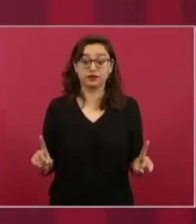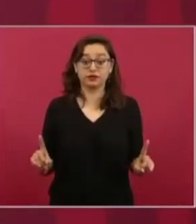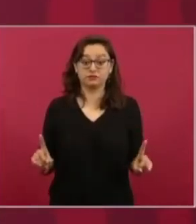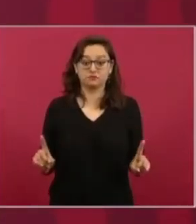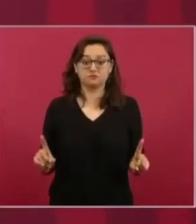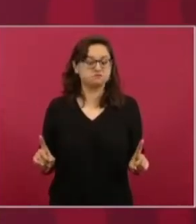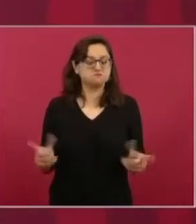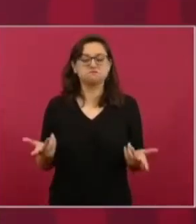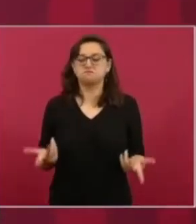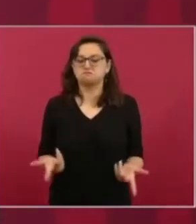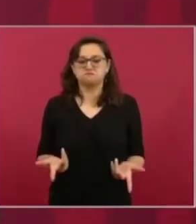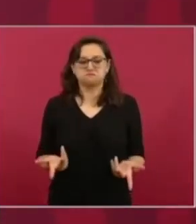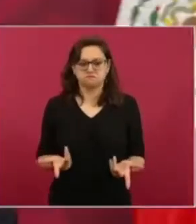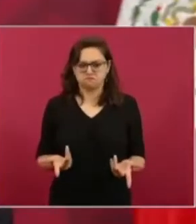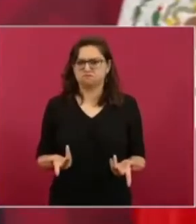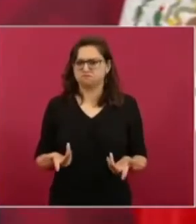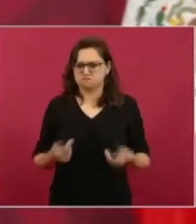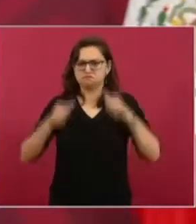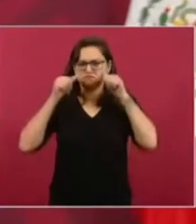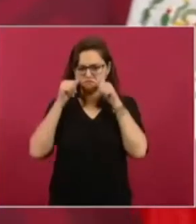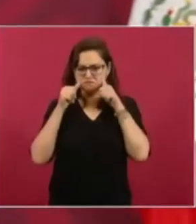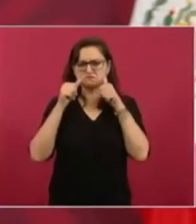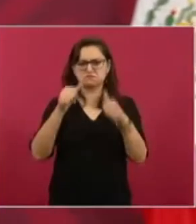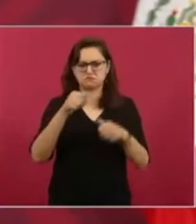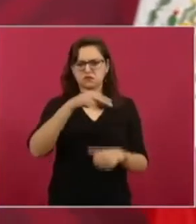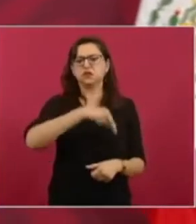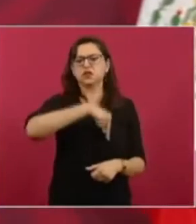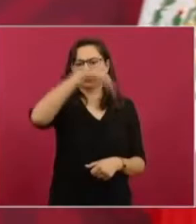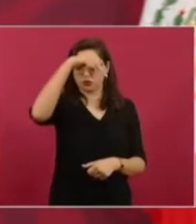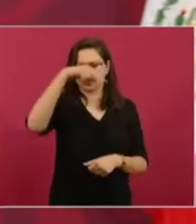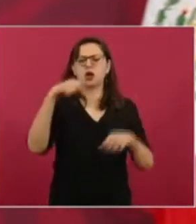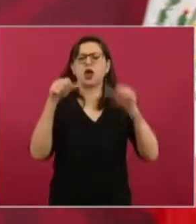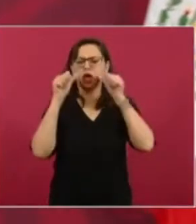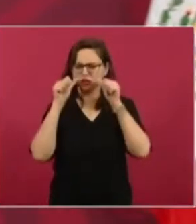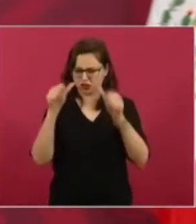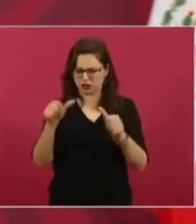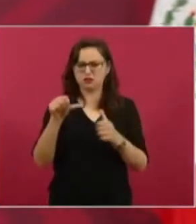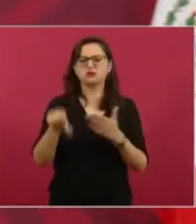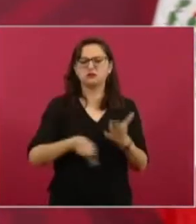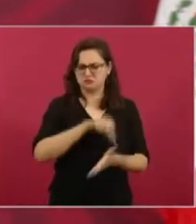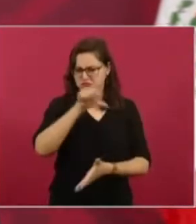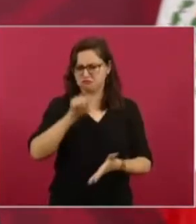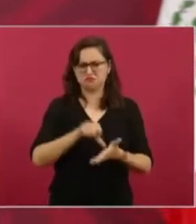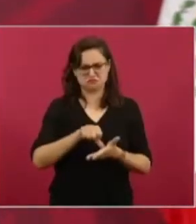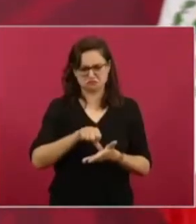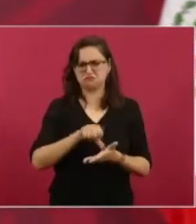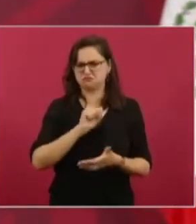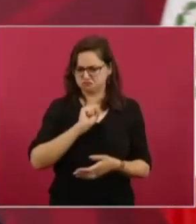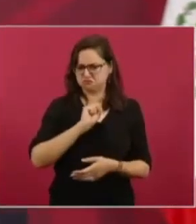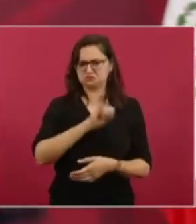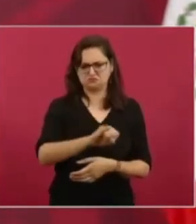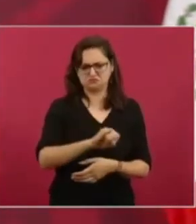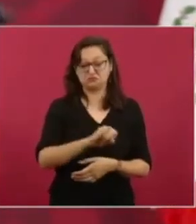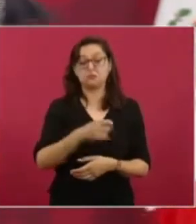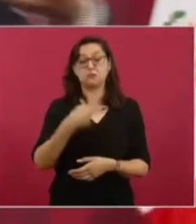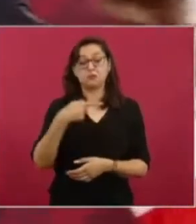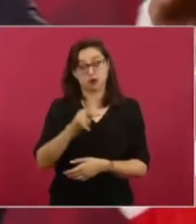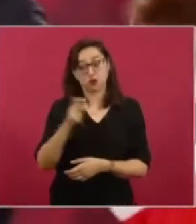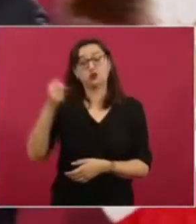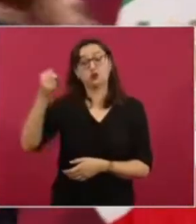No se está abandonando el norte, no se está abandonando el centro, se está impulsando el sur